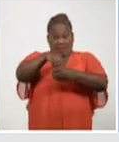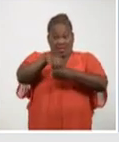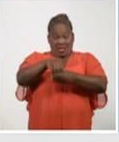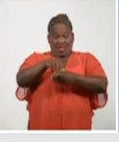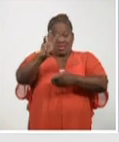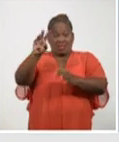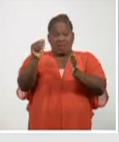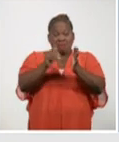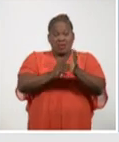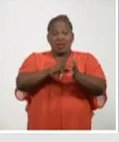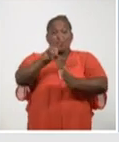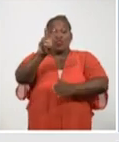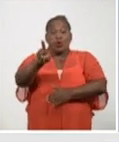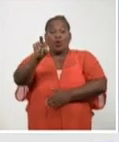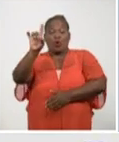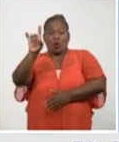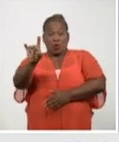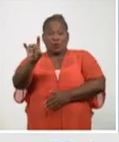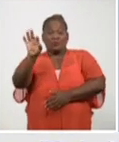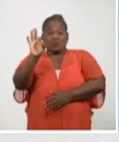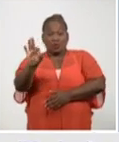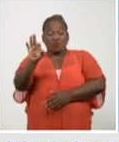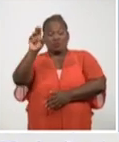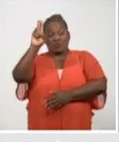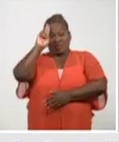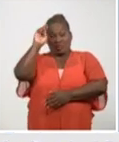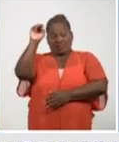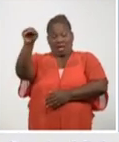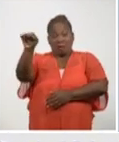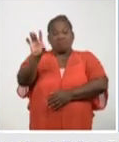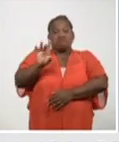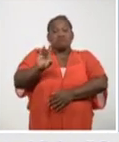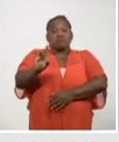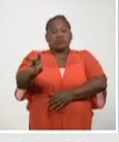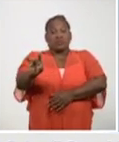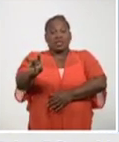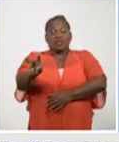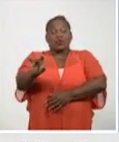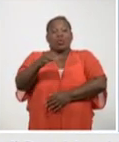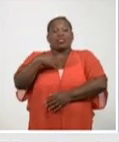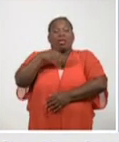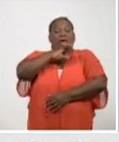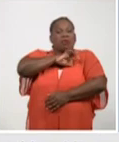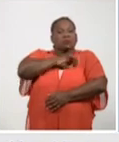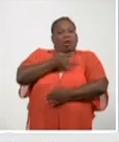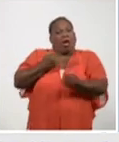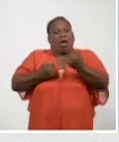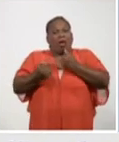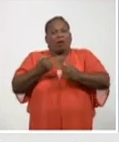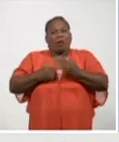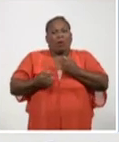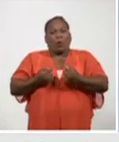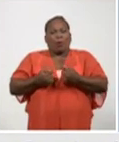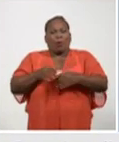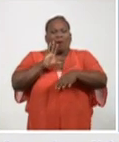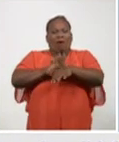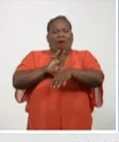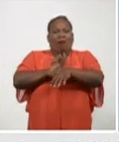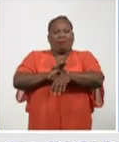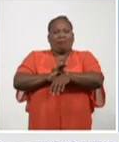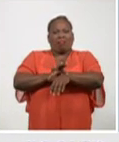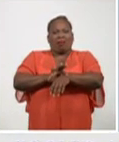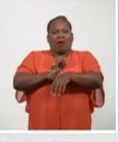3.298 están ingresados sospechosos, o sea, con síntomas de la enfermedad. En